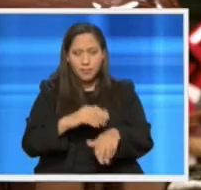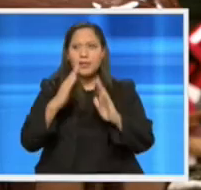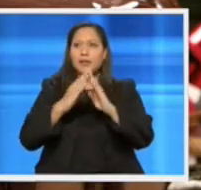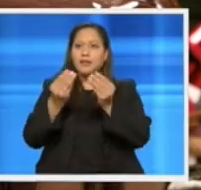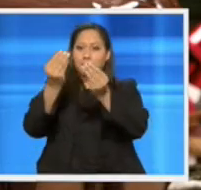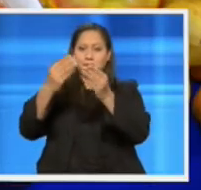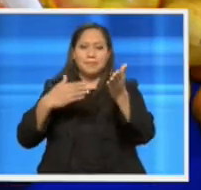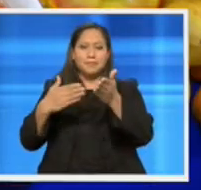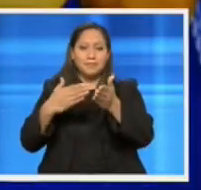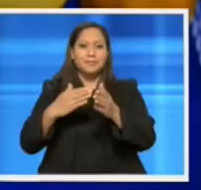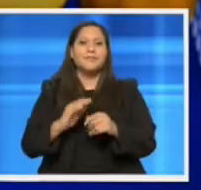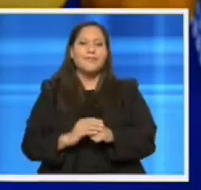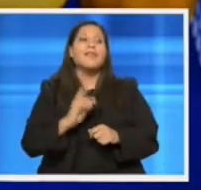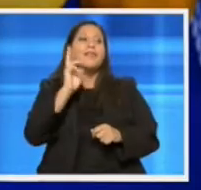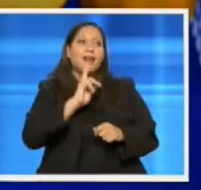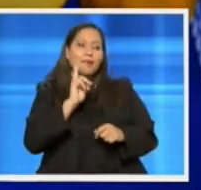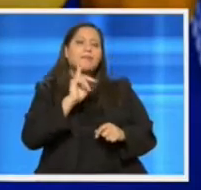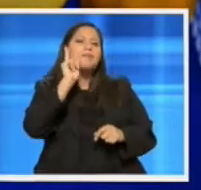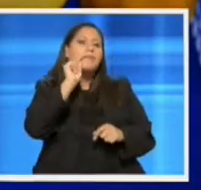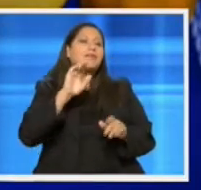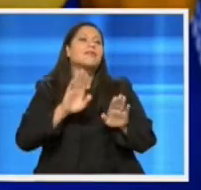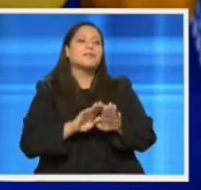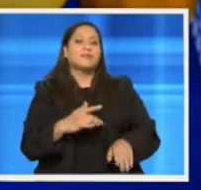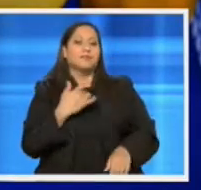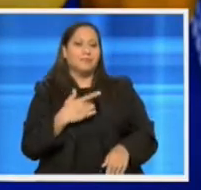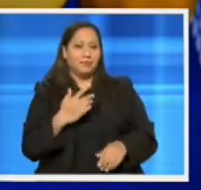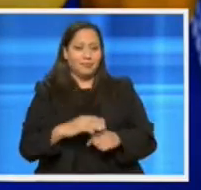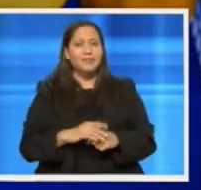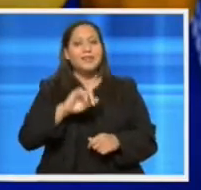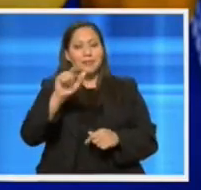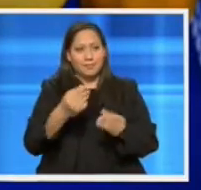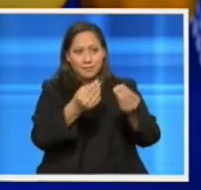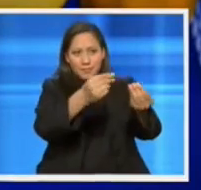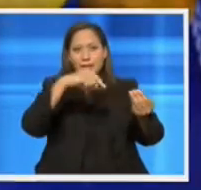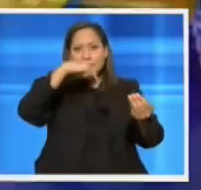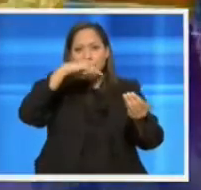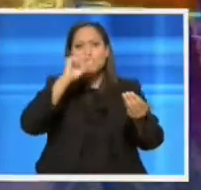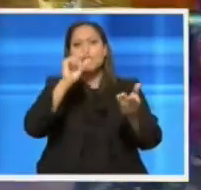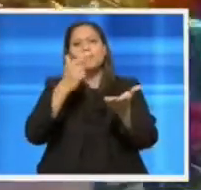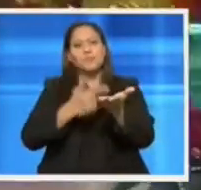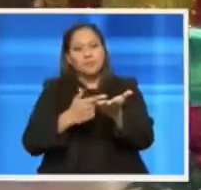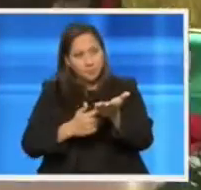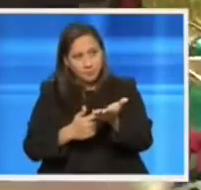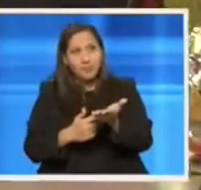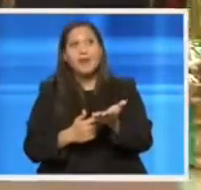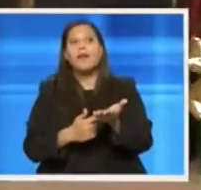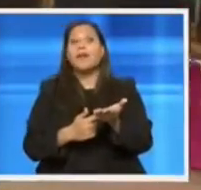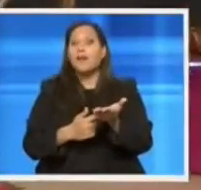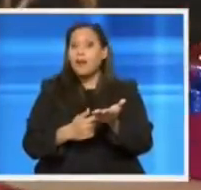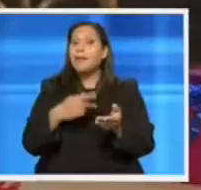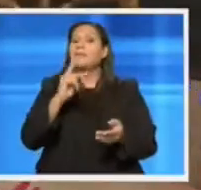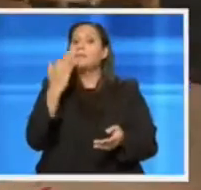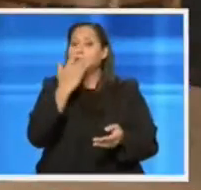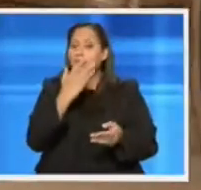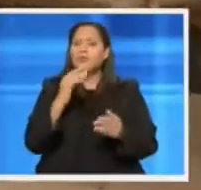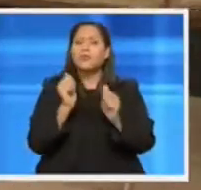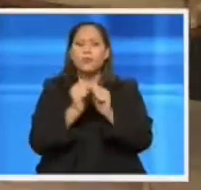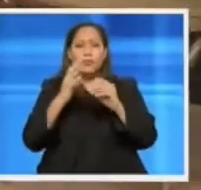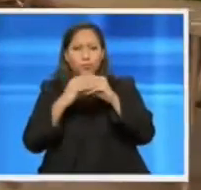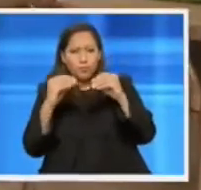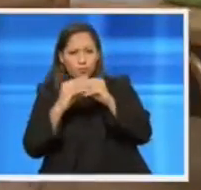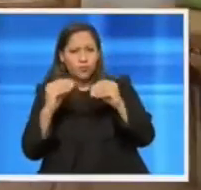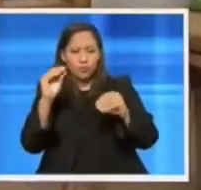prepare. Y ya te diré cómo me sentía el otro día, ¿no? Después te paso una receta de pavo baja en grasa, Ah, mira, pero qué también interesante. rica, con Ajá. algo de